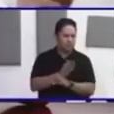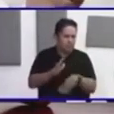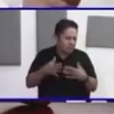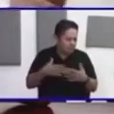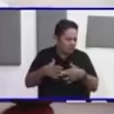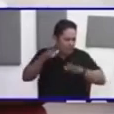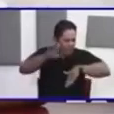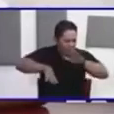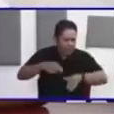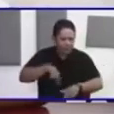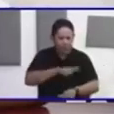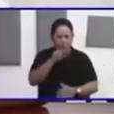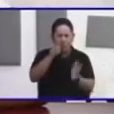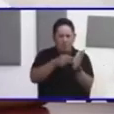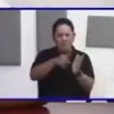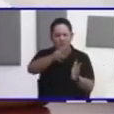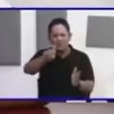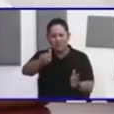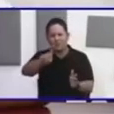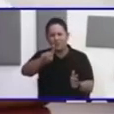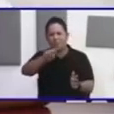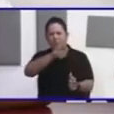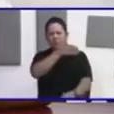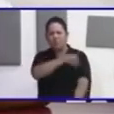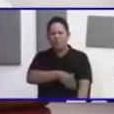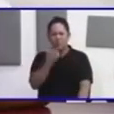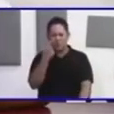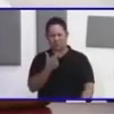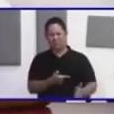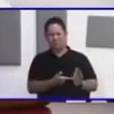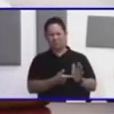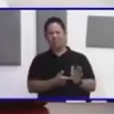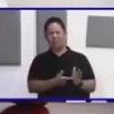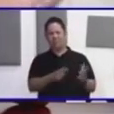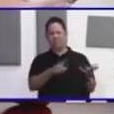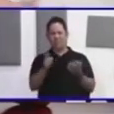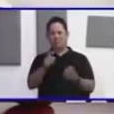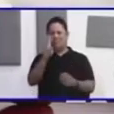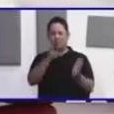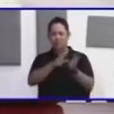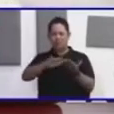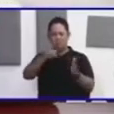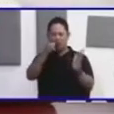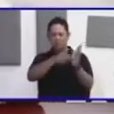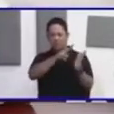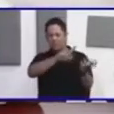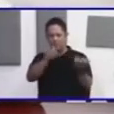cuando un contrato de 2.600 millones de pesos, donde se le entrega un anticipo que se perdió, estamos ahora